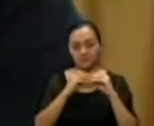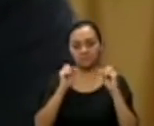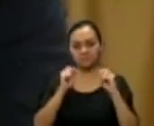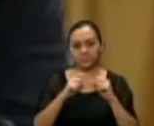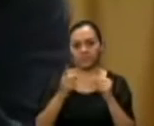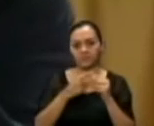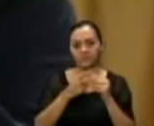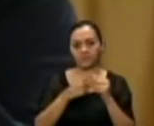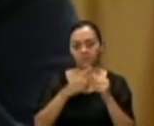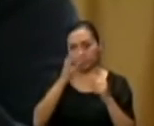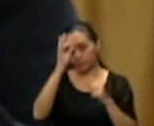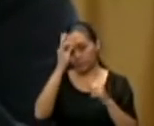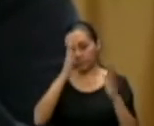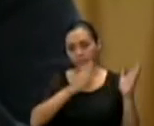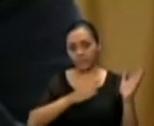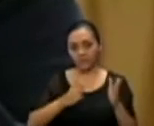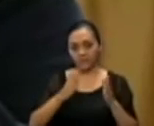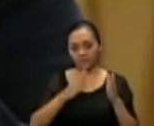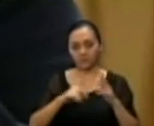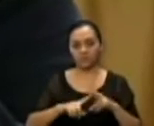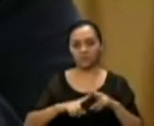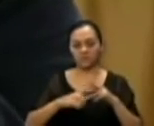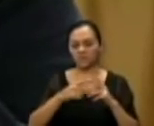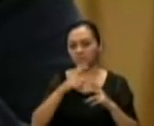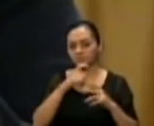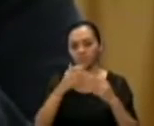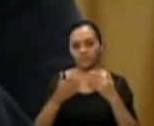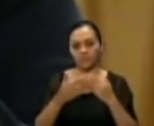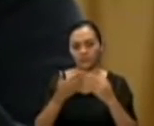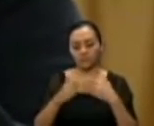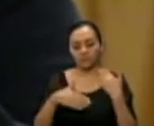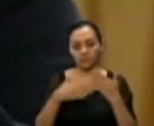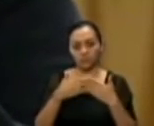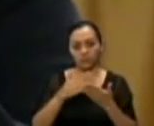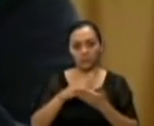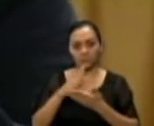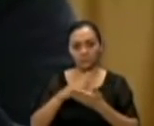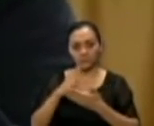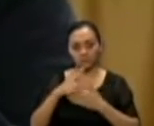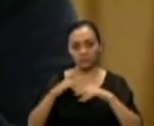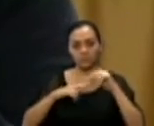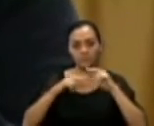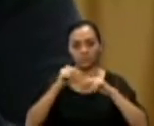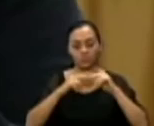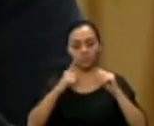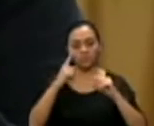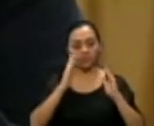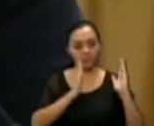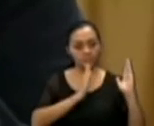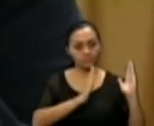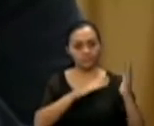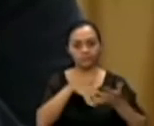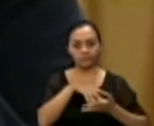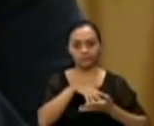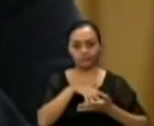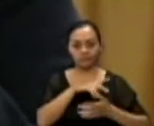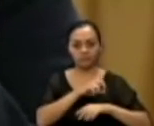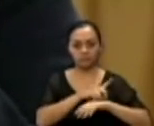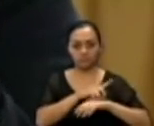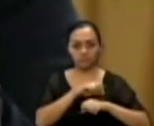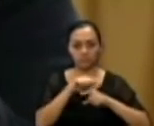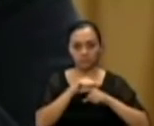primer hospital planificado de sus inicios con todas las facilidades contra la infraestructura como hospital docente laboratorios de genética